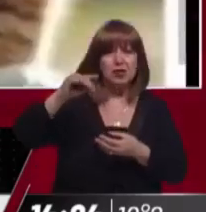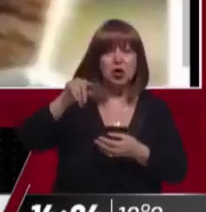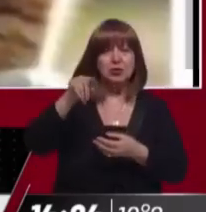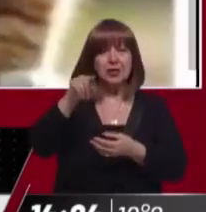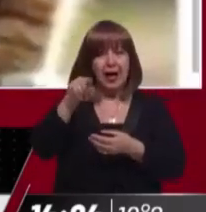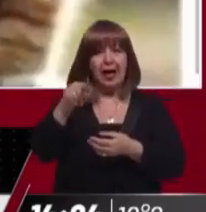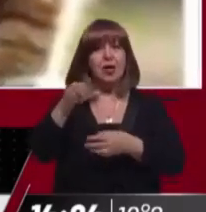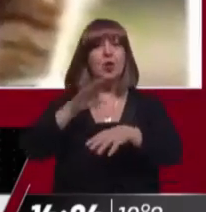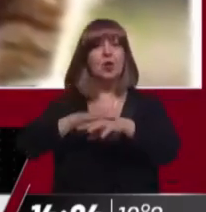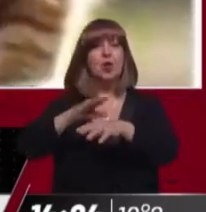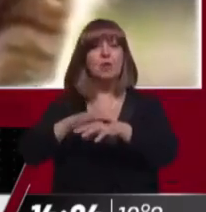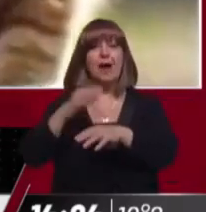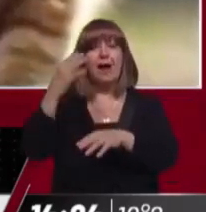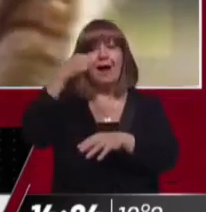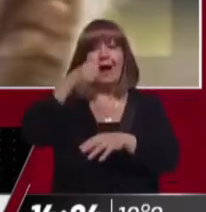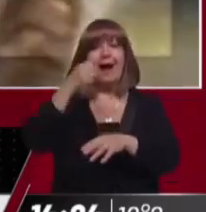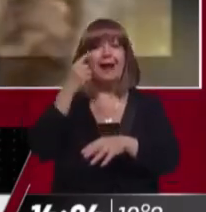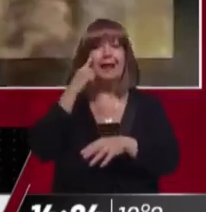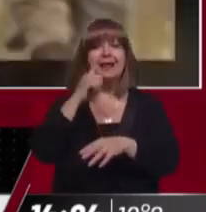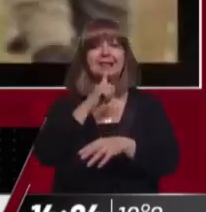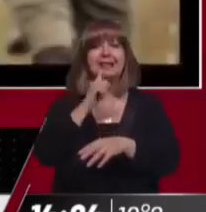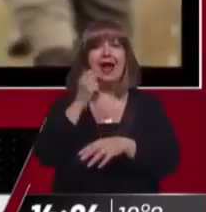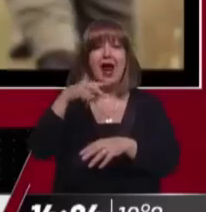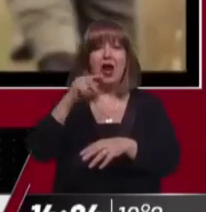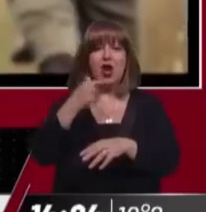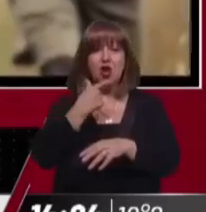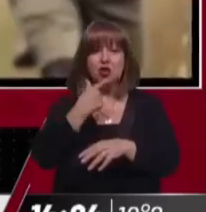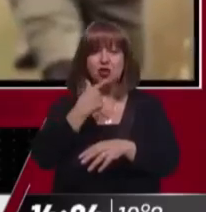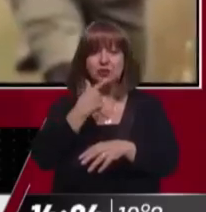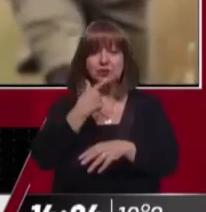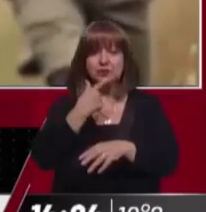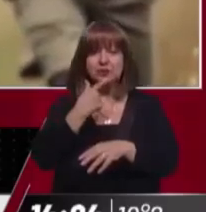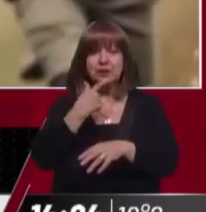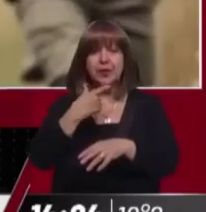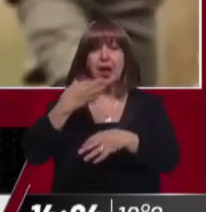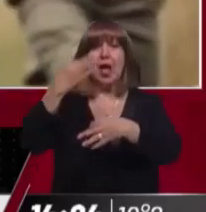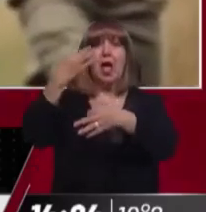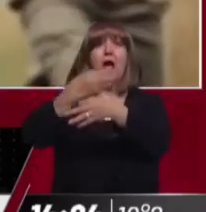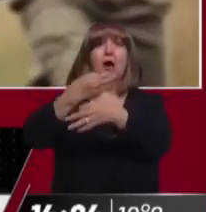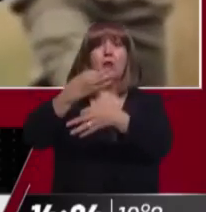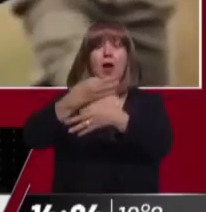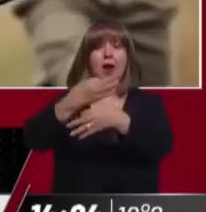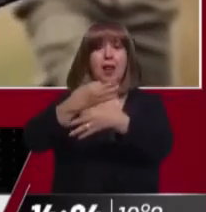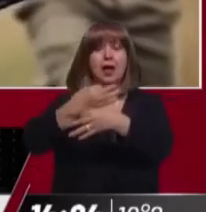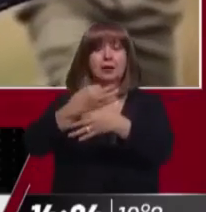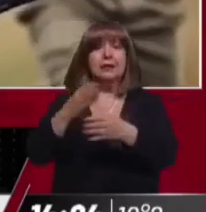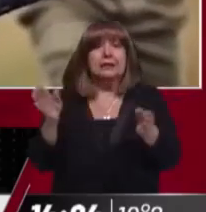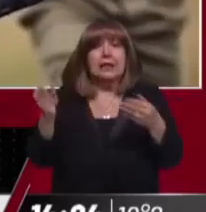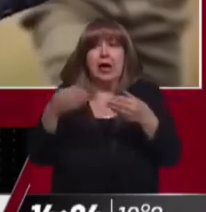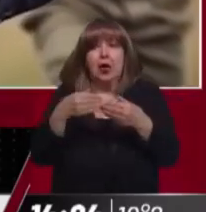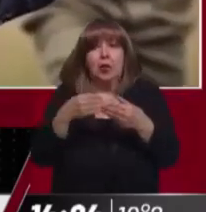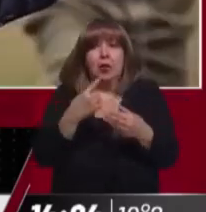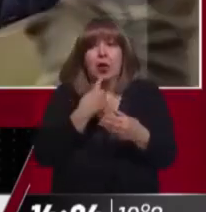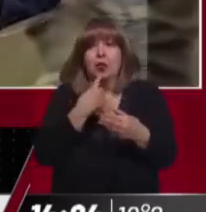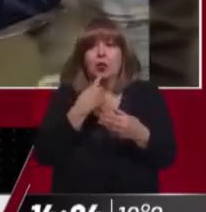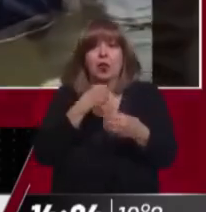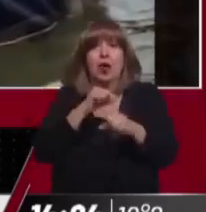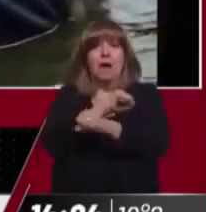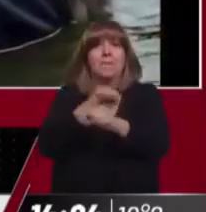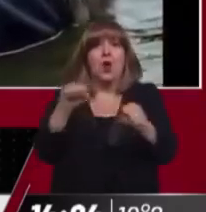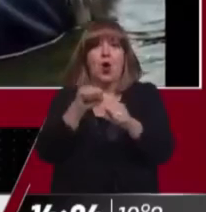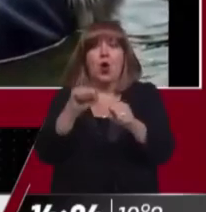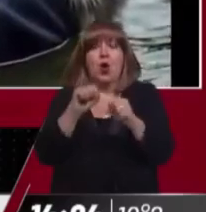haitianos había que cerrar el colegio bueno los colegios cerrados por este absurdo porque realmente Es una noticia falsa